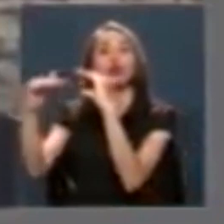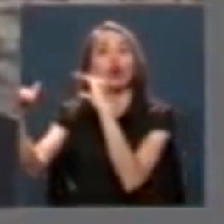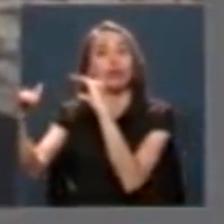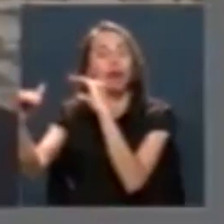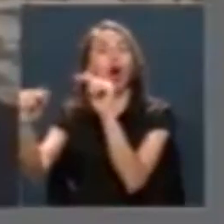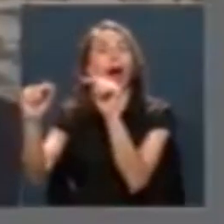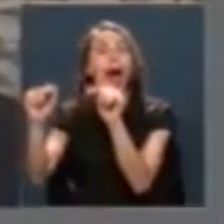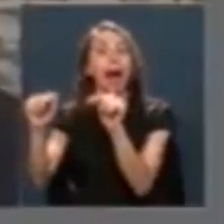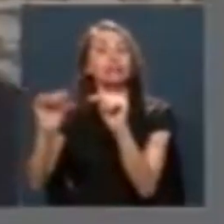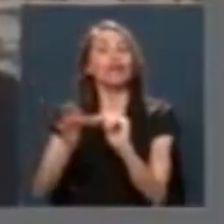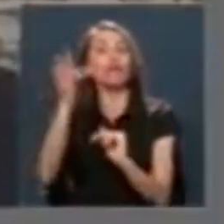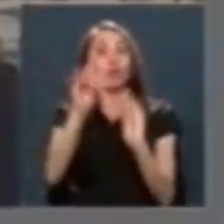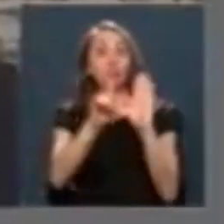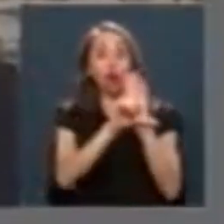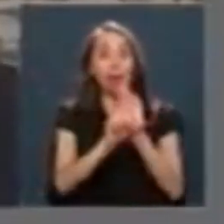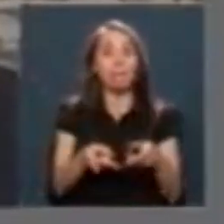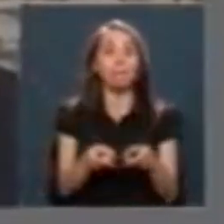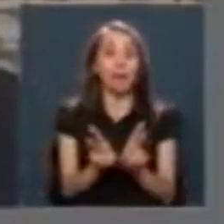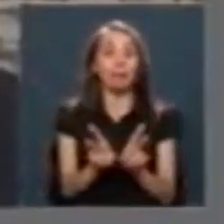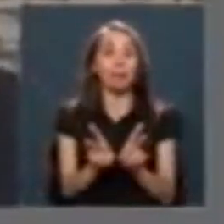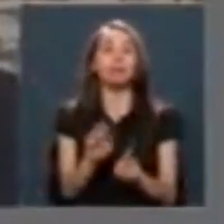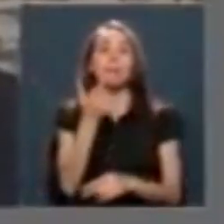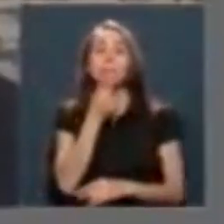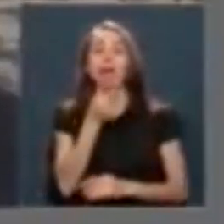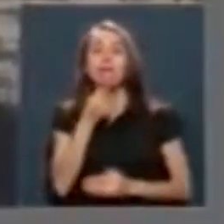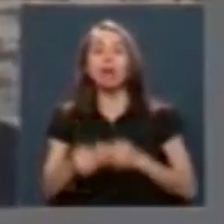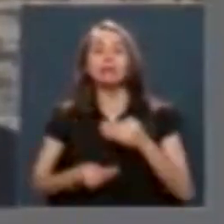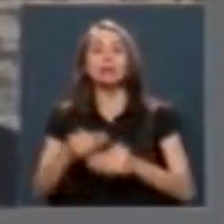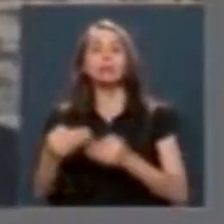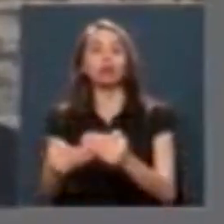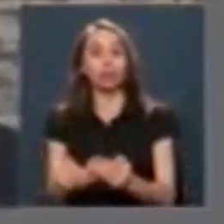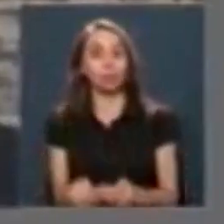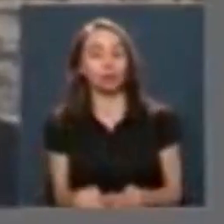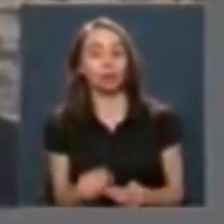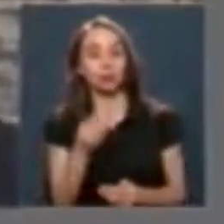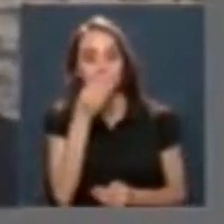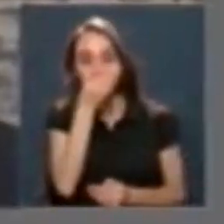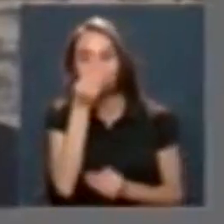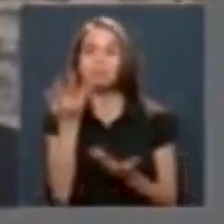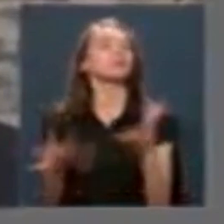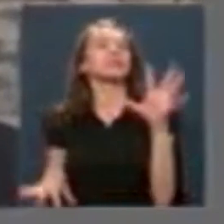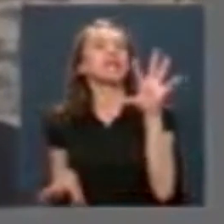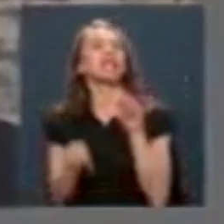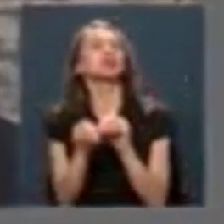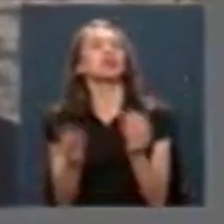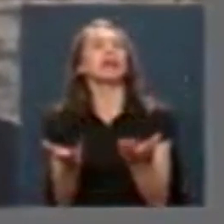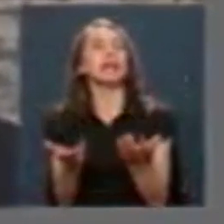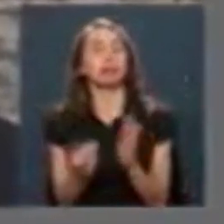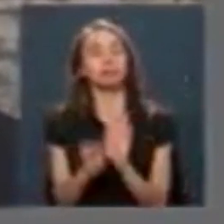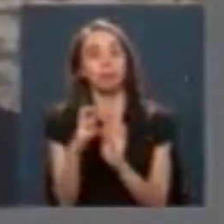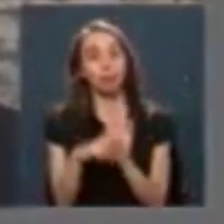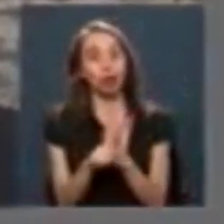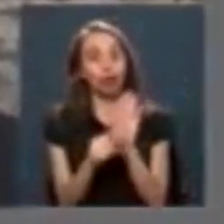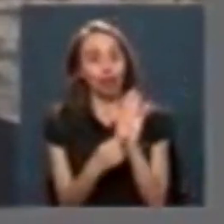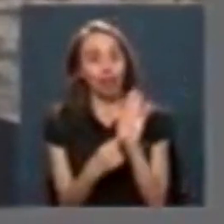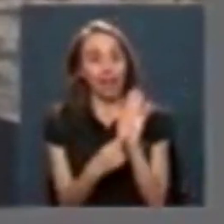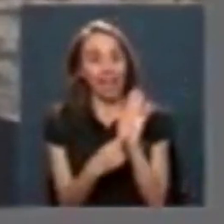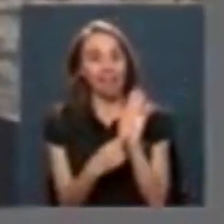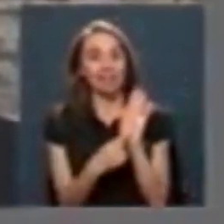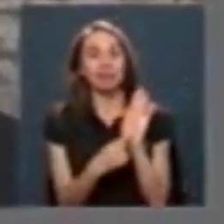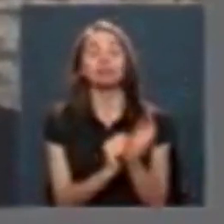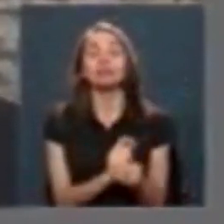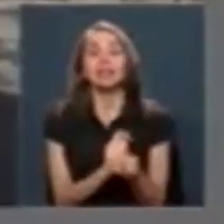que facilitarán considerablemente los procedimientos. En resumidas cuentas, este proyecto viene a